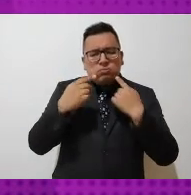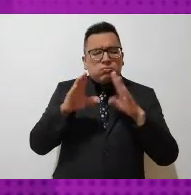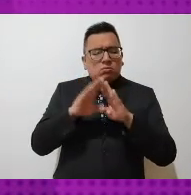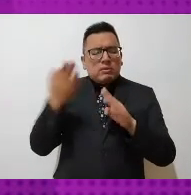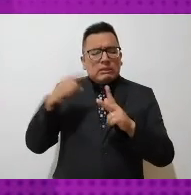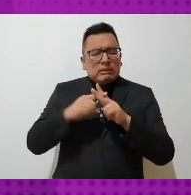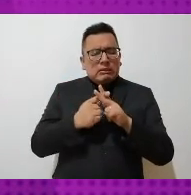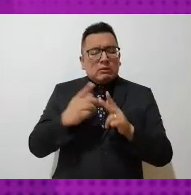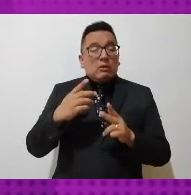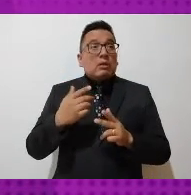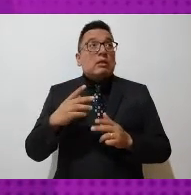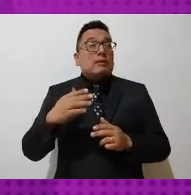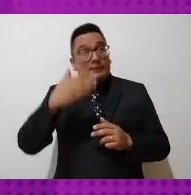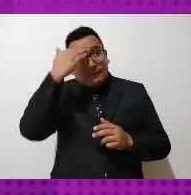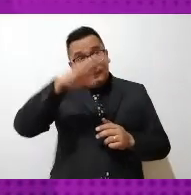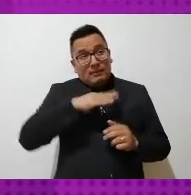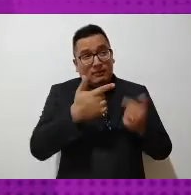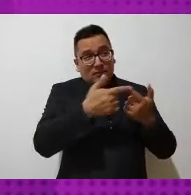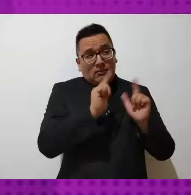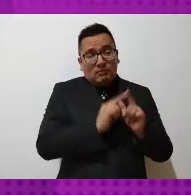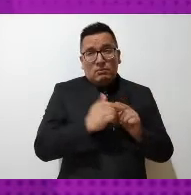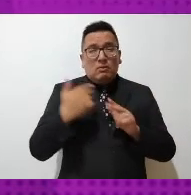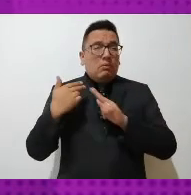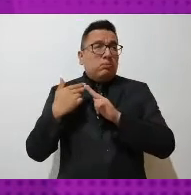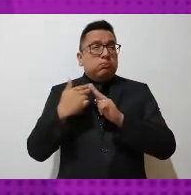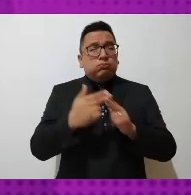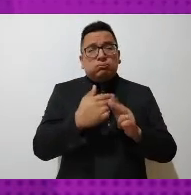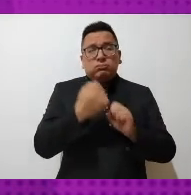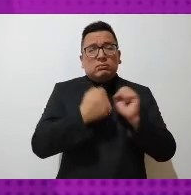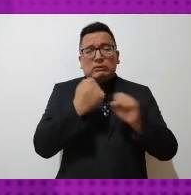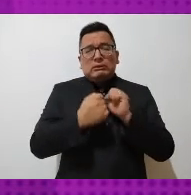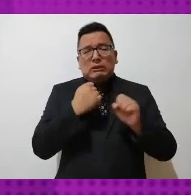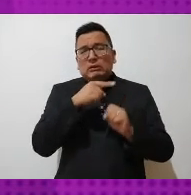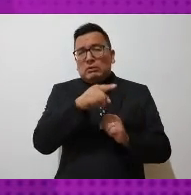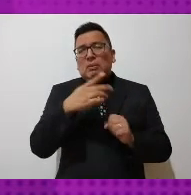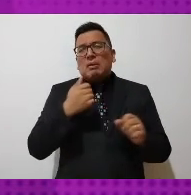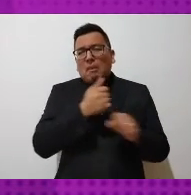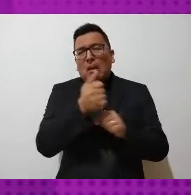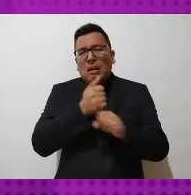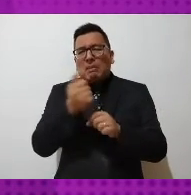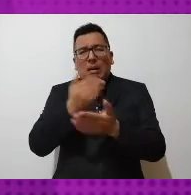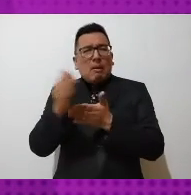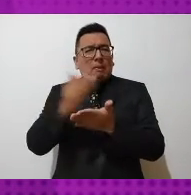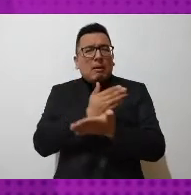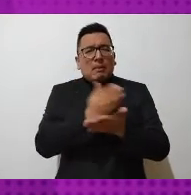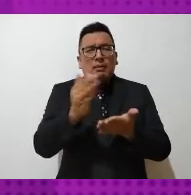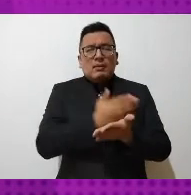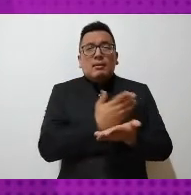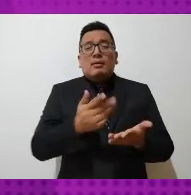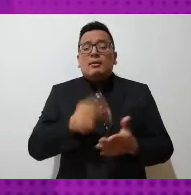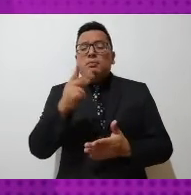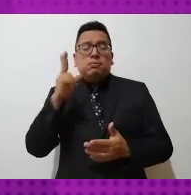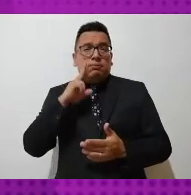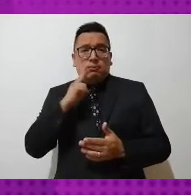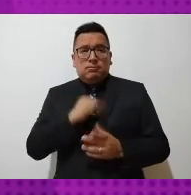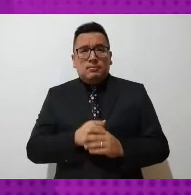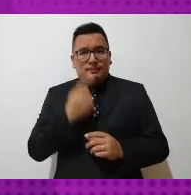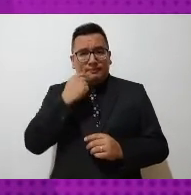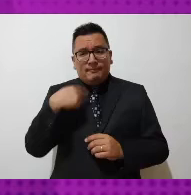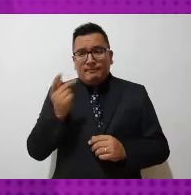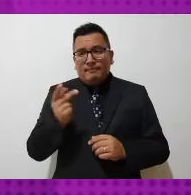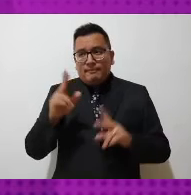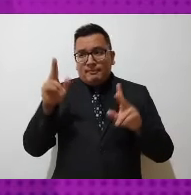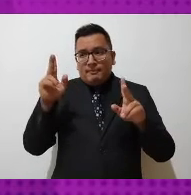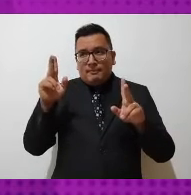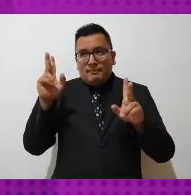a partir de los grupos históricamente vulnerados. Y bueno, en ese sentido, yo te preguntaría un tema que es a lo mejor muy